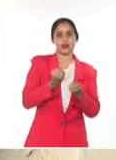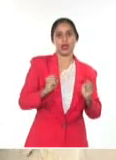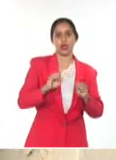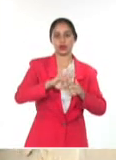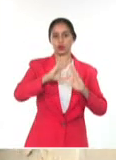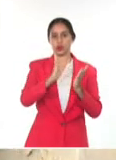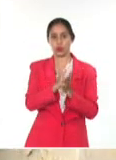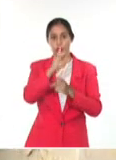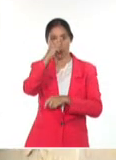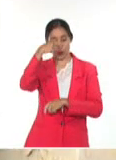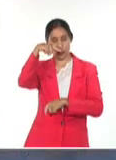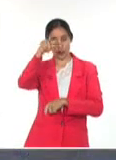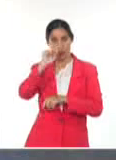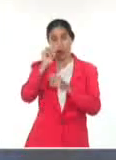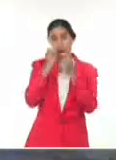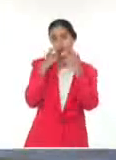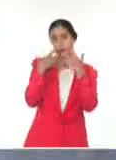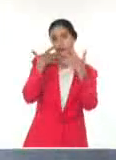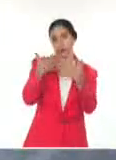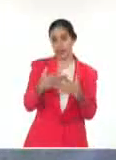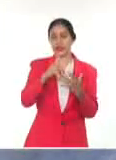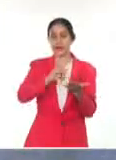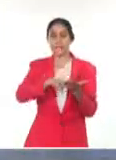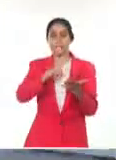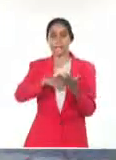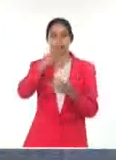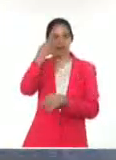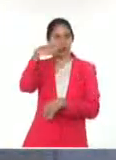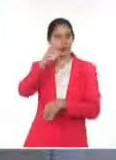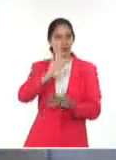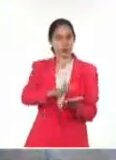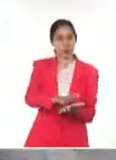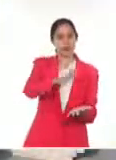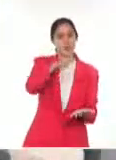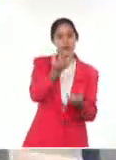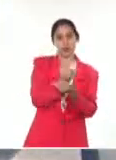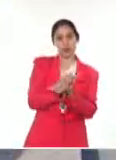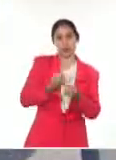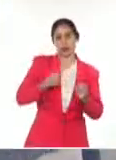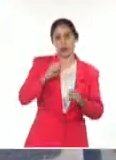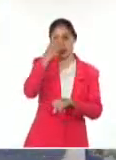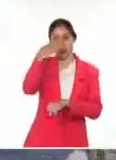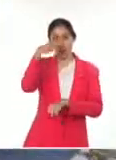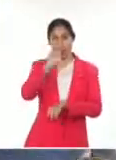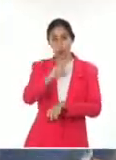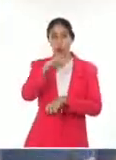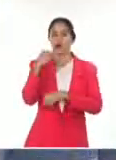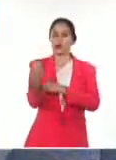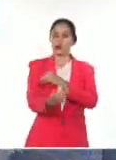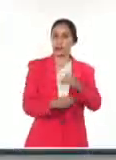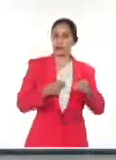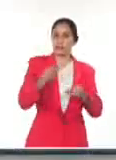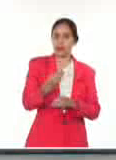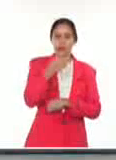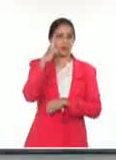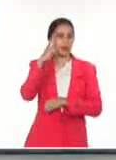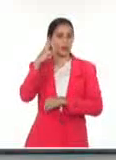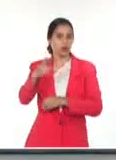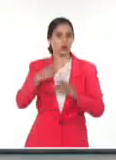el calificativo de Padre de la Patria, pues su compromiso con la independencia de Cuba lo convirtieron en un paradigma